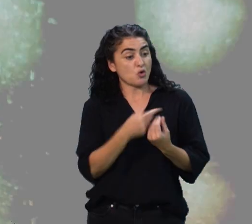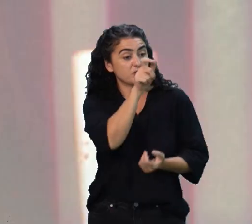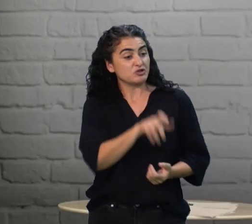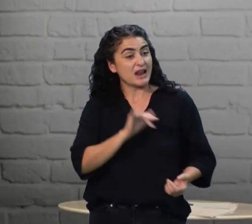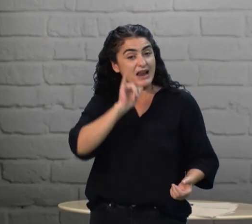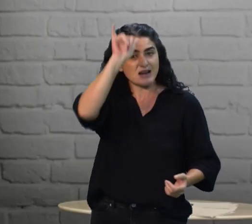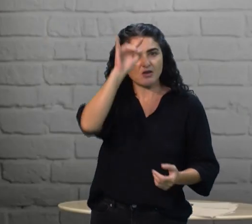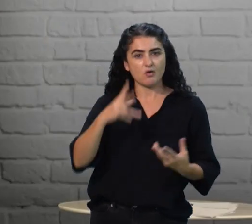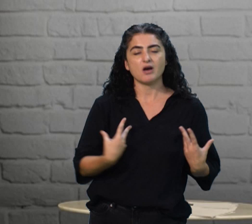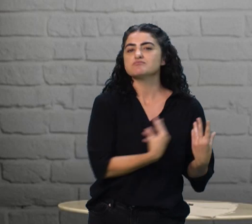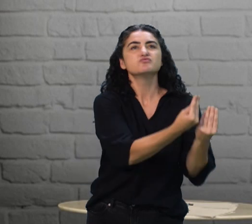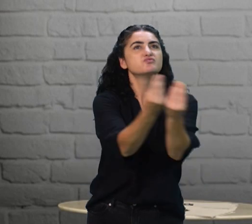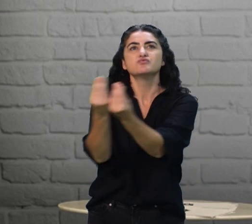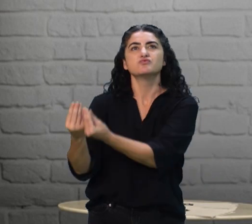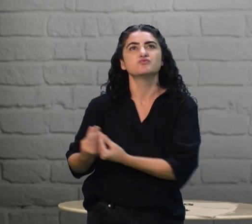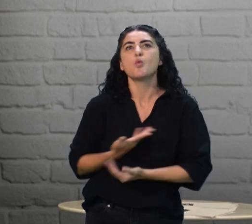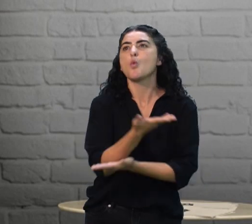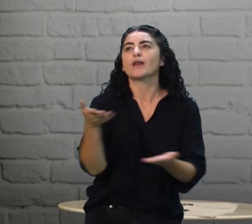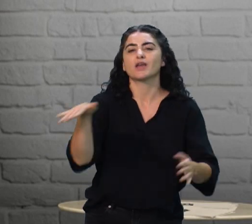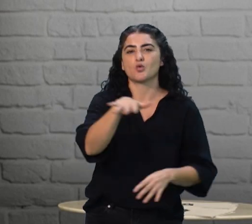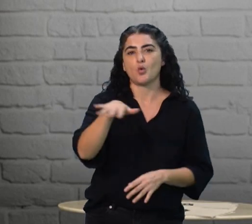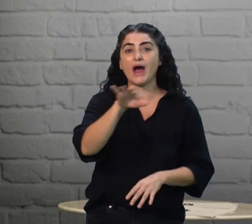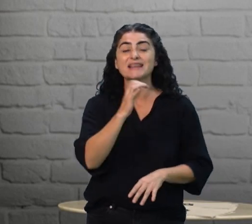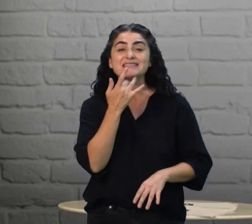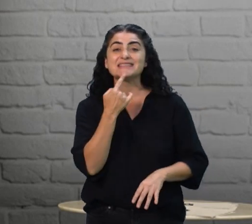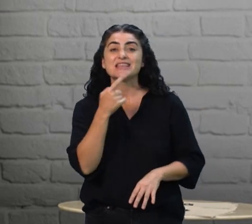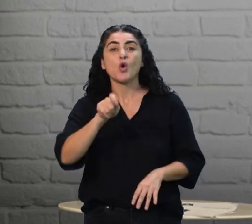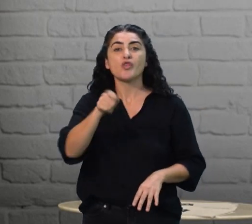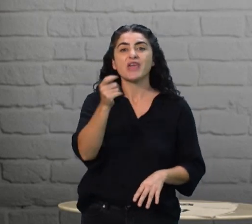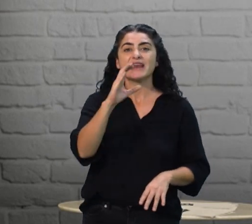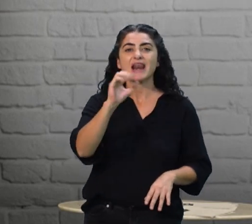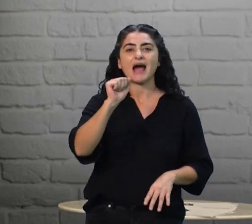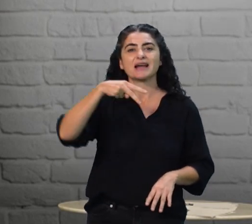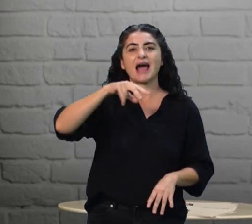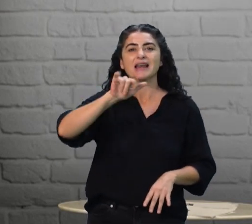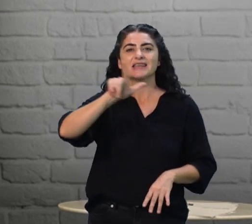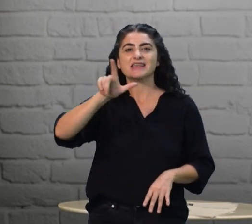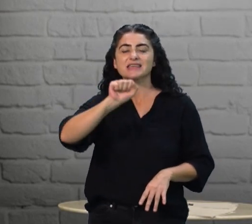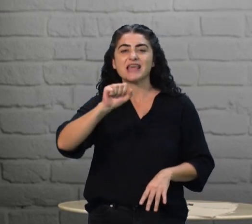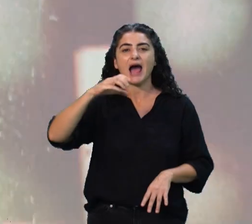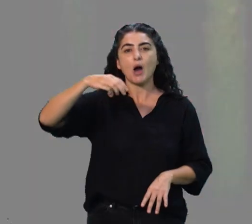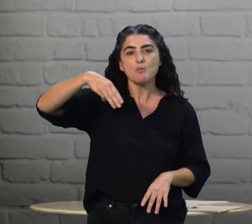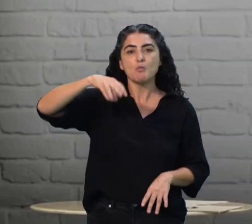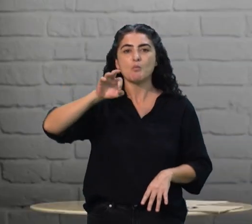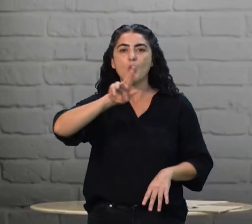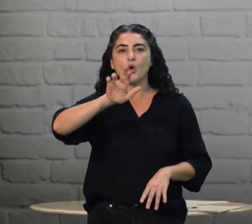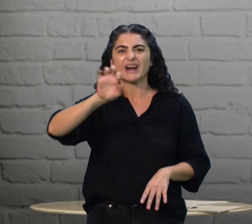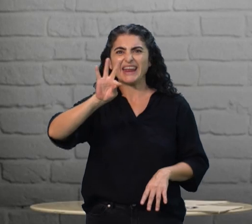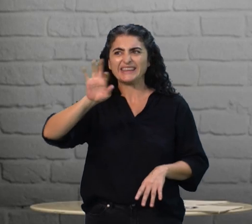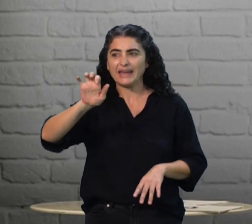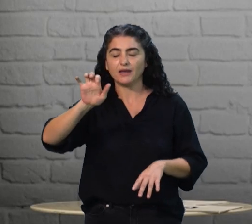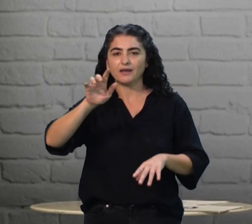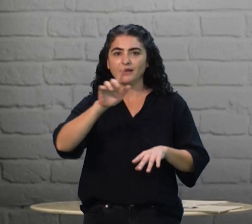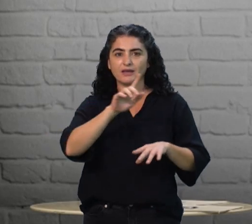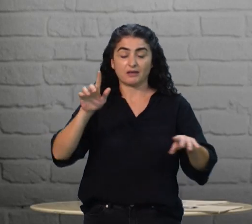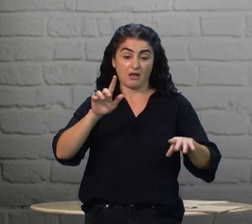sitio si te digo cierra la canilla morrete esto es muy riojano bueno pues que hay que